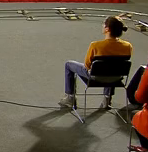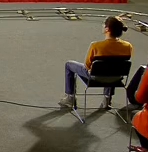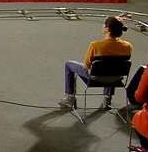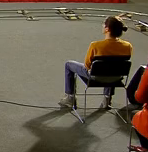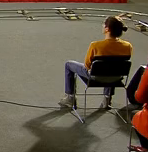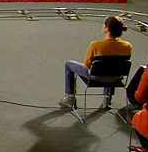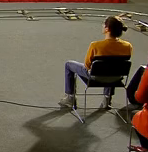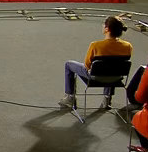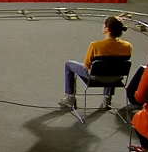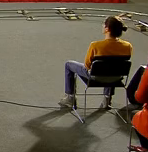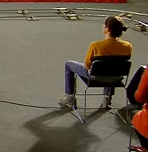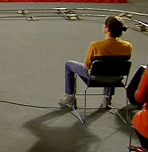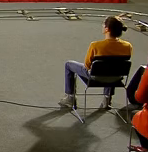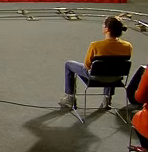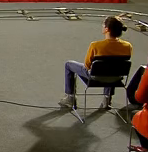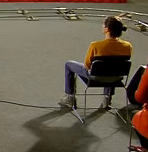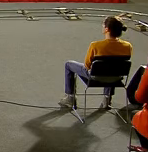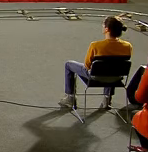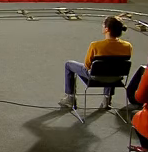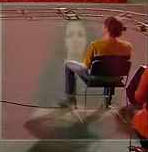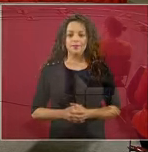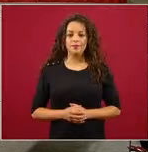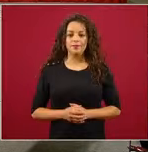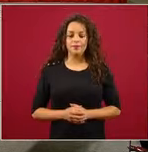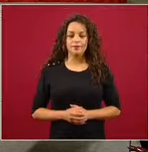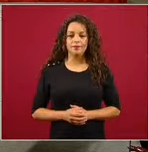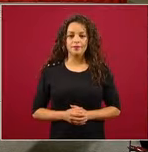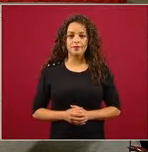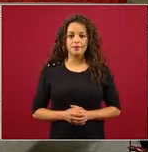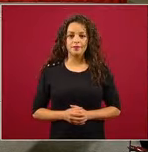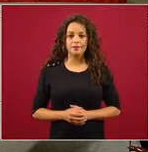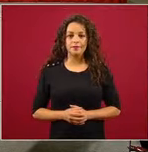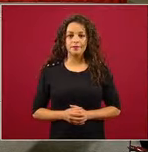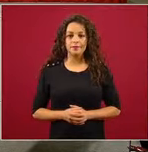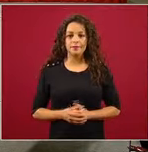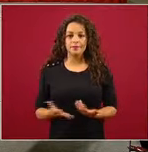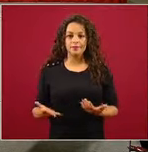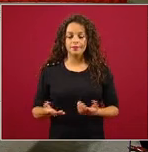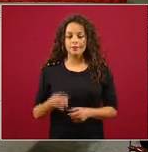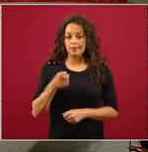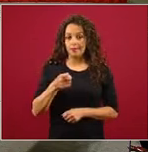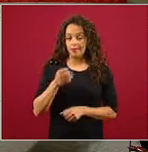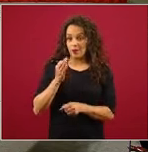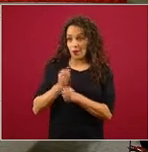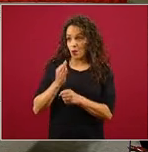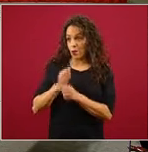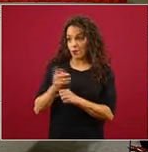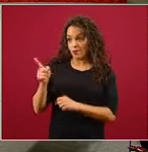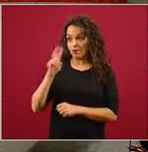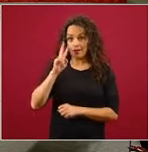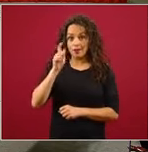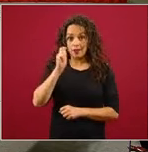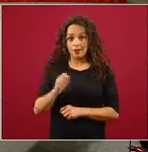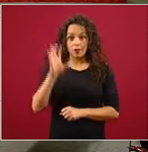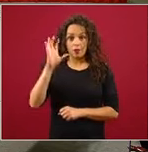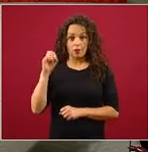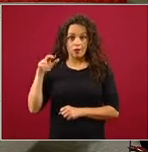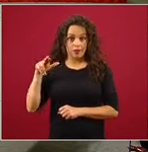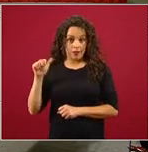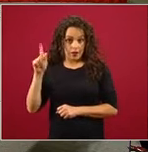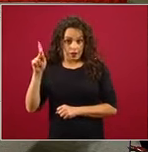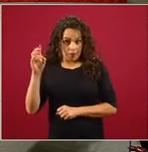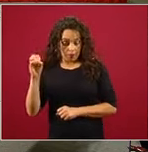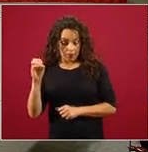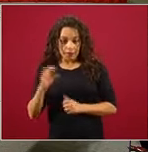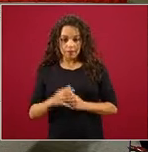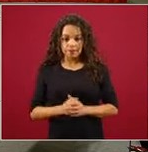Entonces, en respuesta a estas proyecciones que presenta muy acertadamente el Consejo Nacional de Población, y